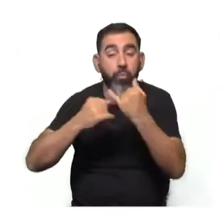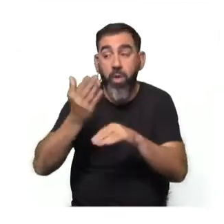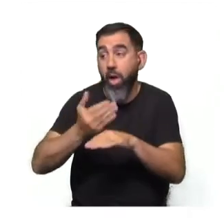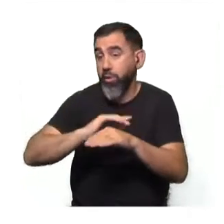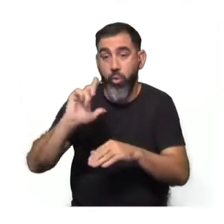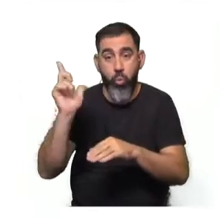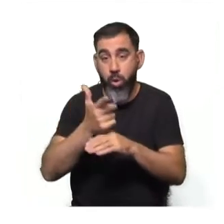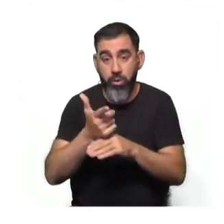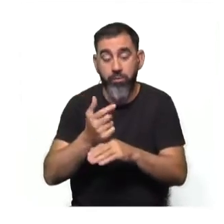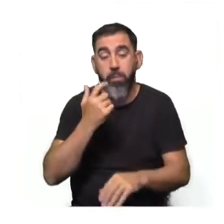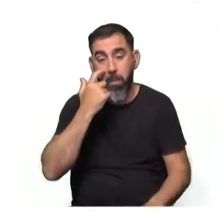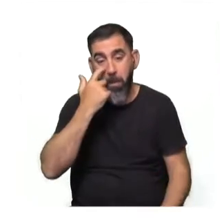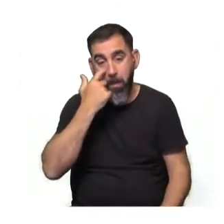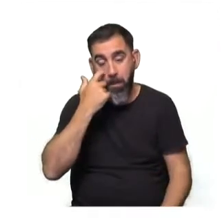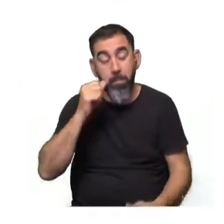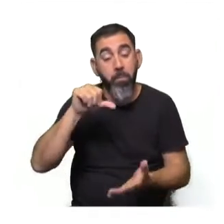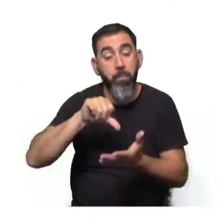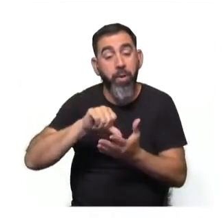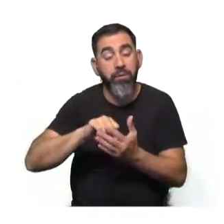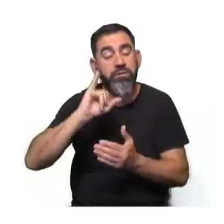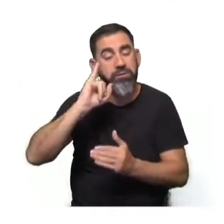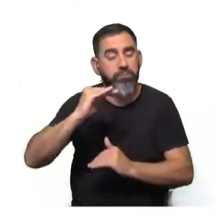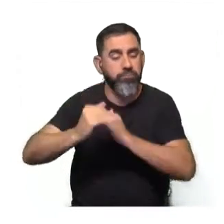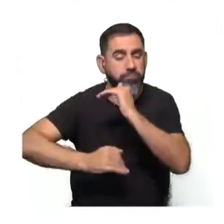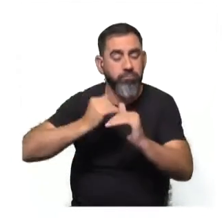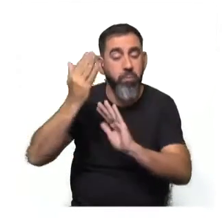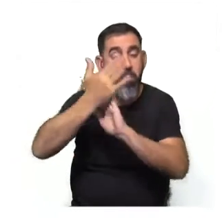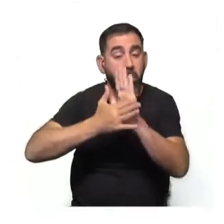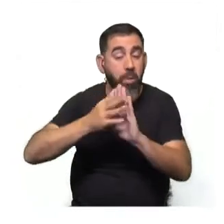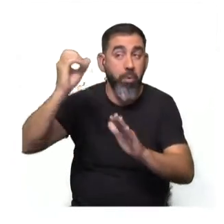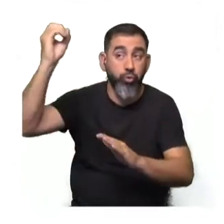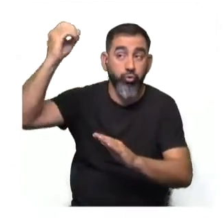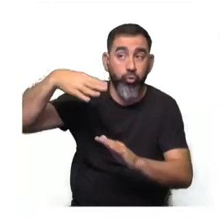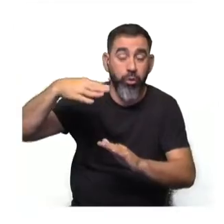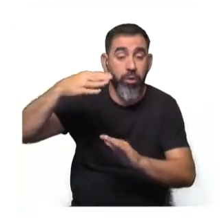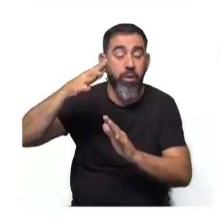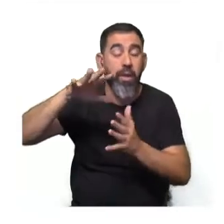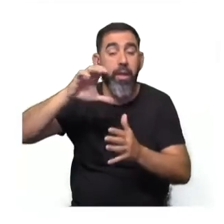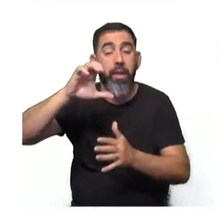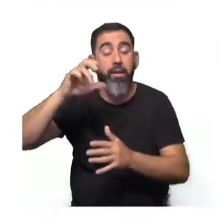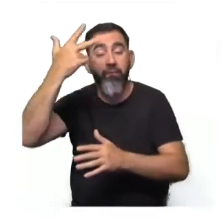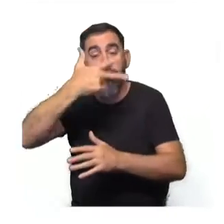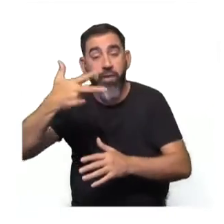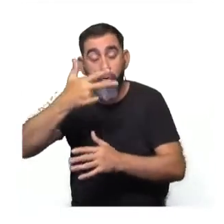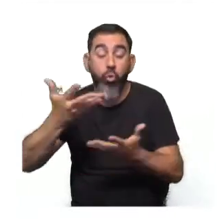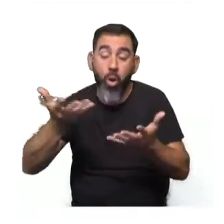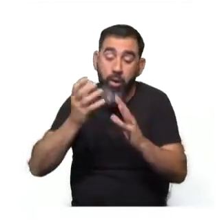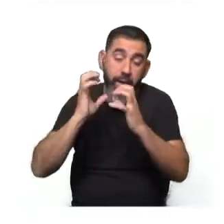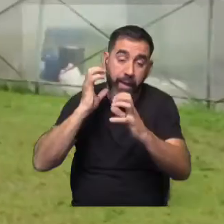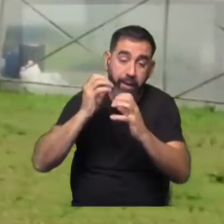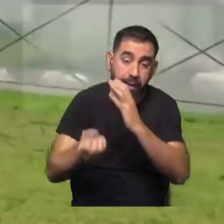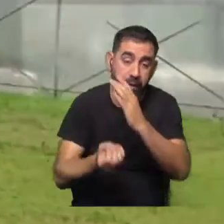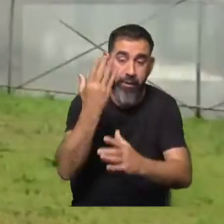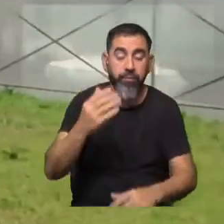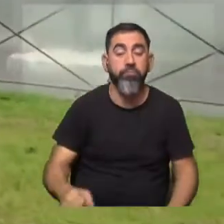país. En el país se había desarrollado el mapa solar, el mapa eólico y ahora se desarrolla eso.